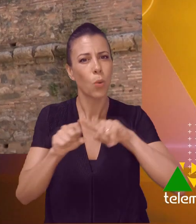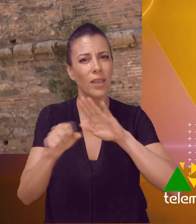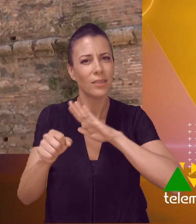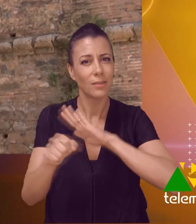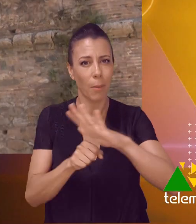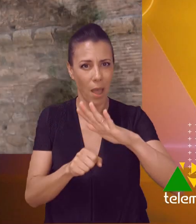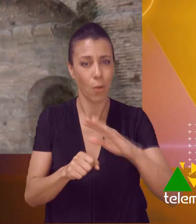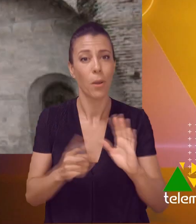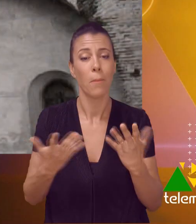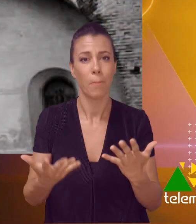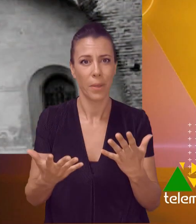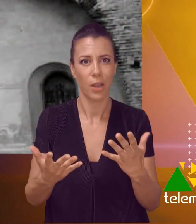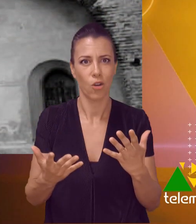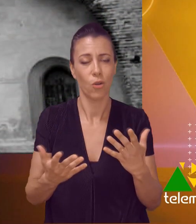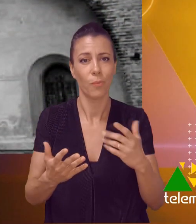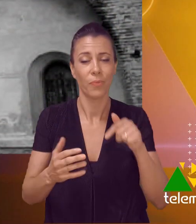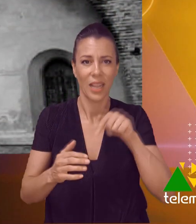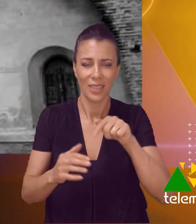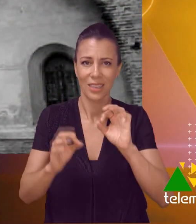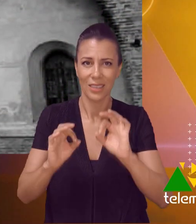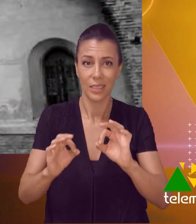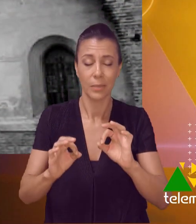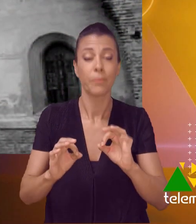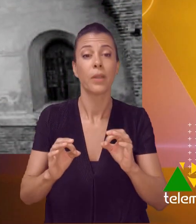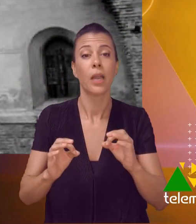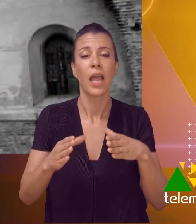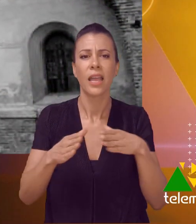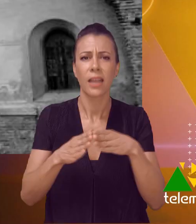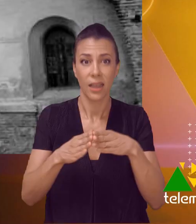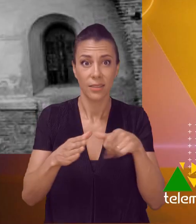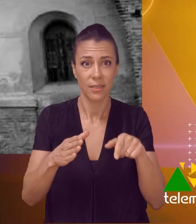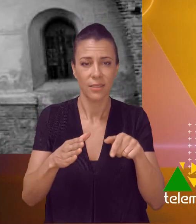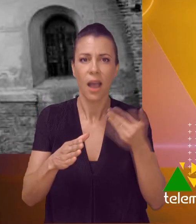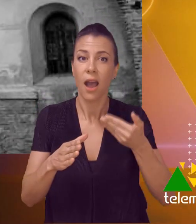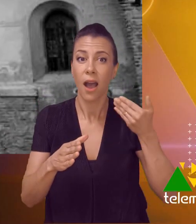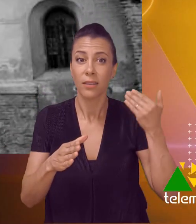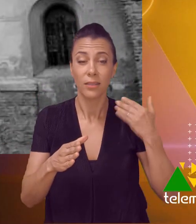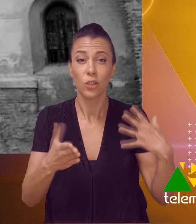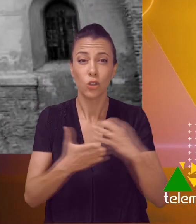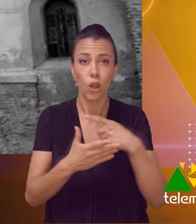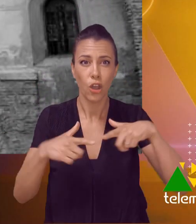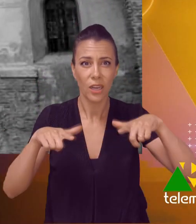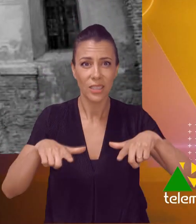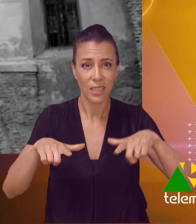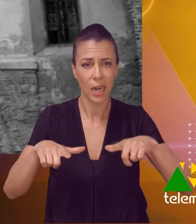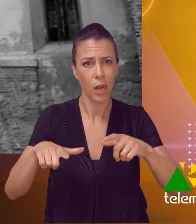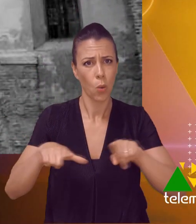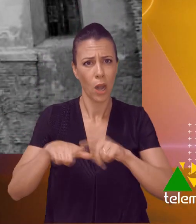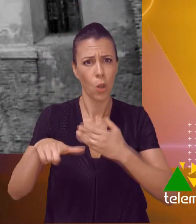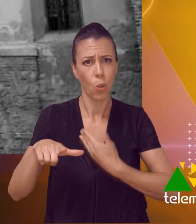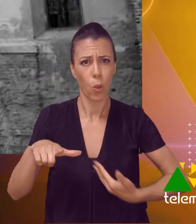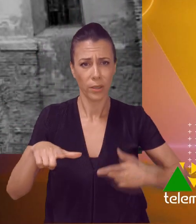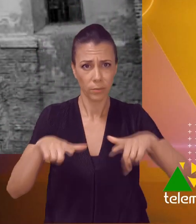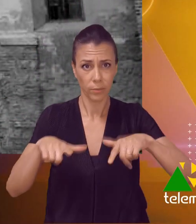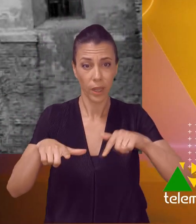ahí. Es decir, que indudablemente esta sería la puerta. La iglesia tenía todo este solar, era la dueña de este solar que iba